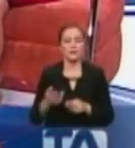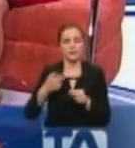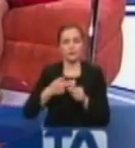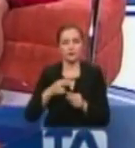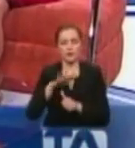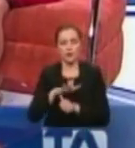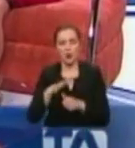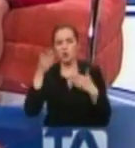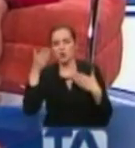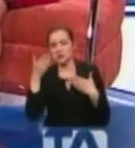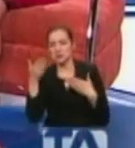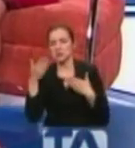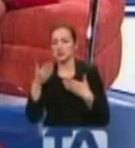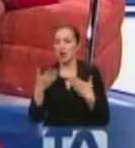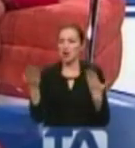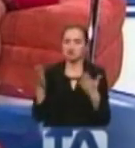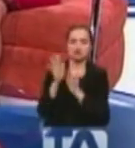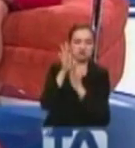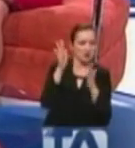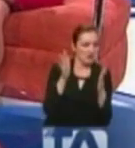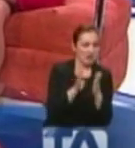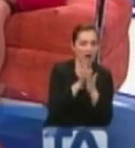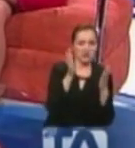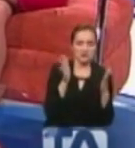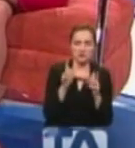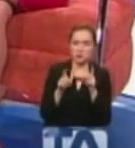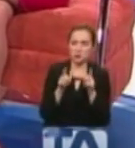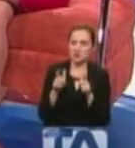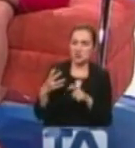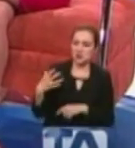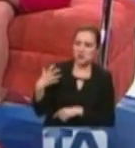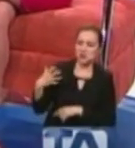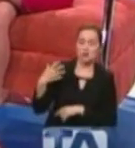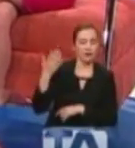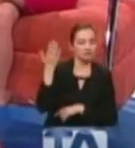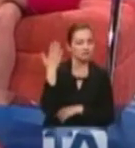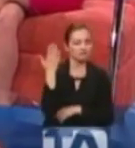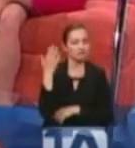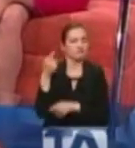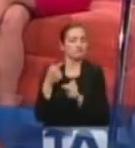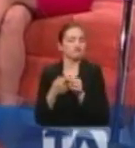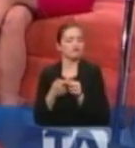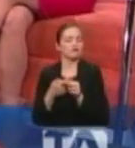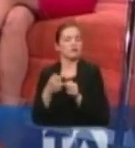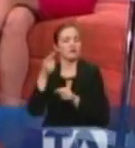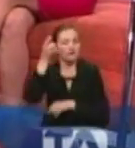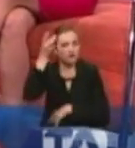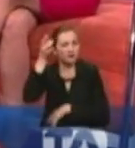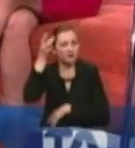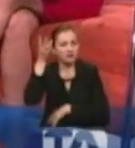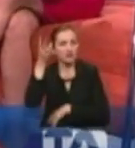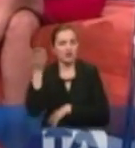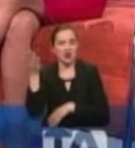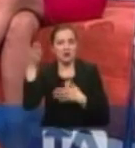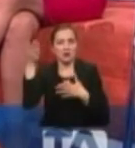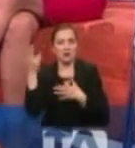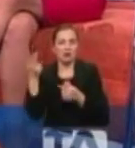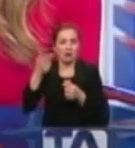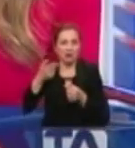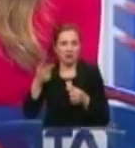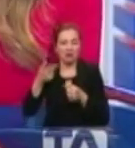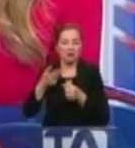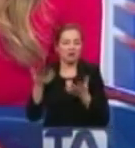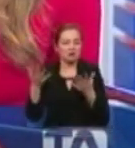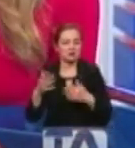en el quehacer político nacional. Muchos sectores han reclamado que al alcalde Mauricio Rodas pues se le ha visto ausente de este quehacer